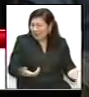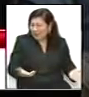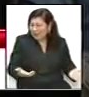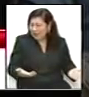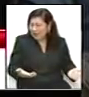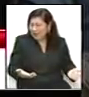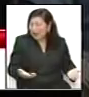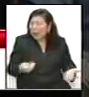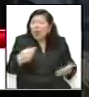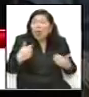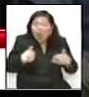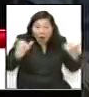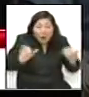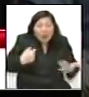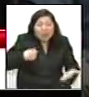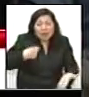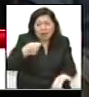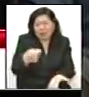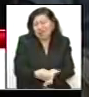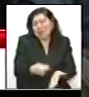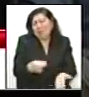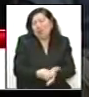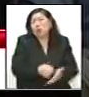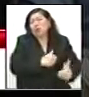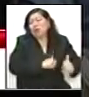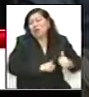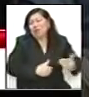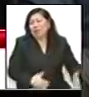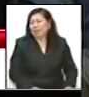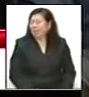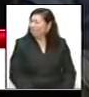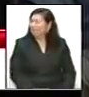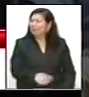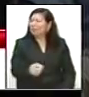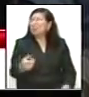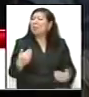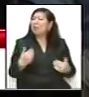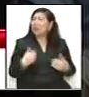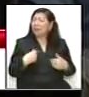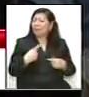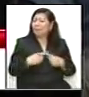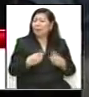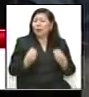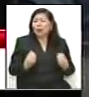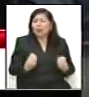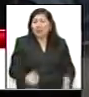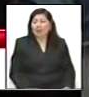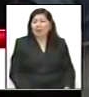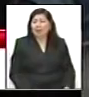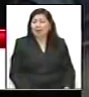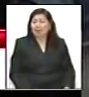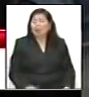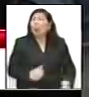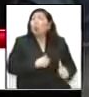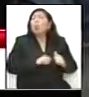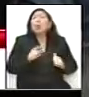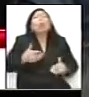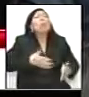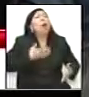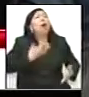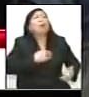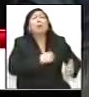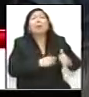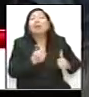hemos indemnizado. Víctima. Víctima, ellos son los que tienen víctimas, porque son los que terminan siendo víctimas porque tienen